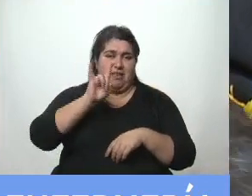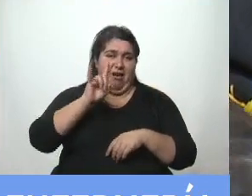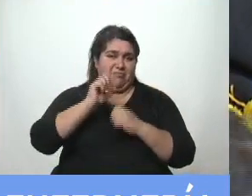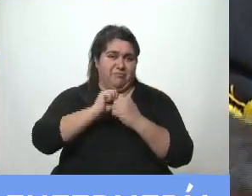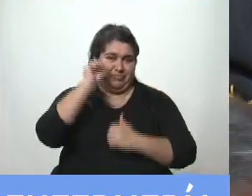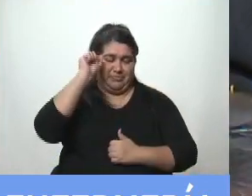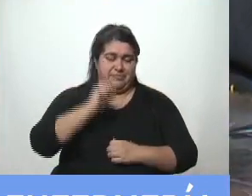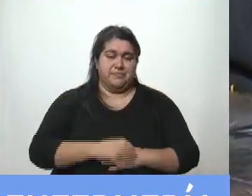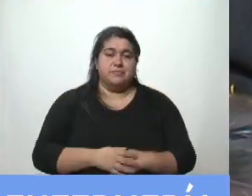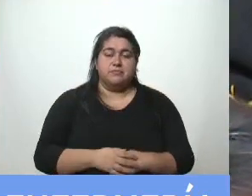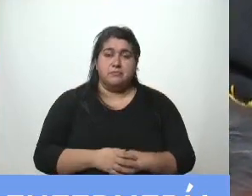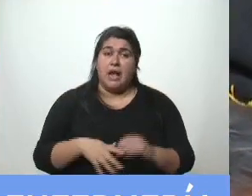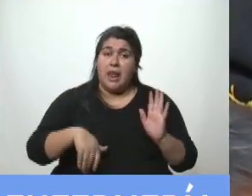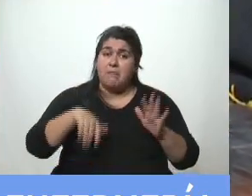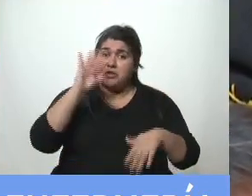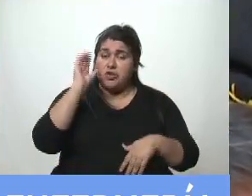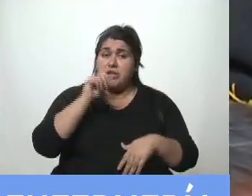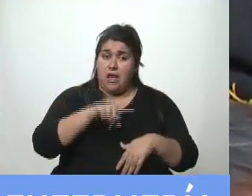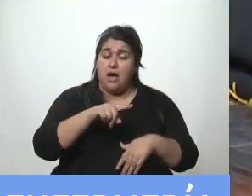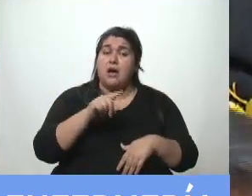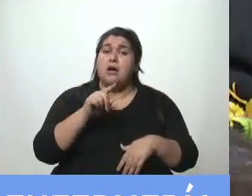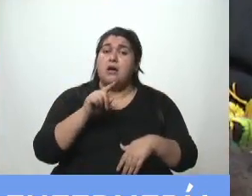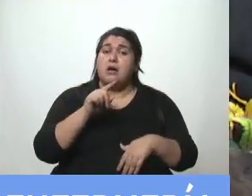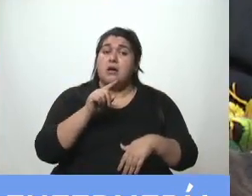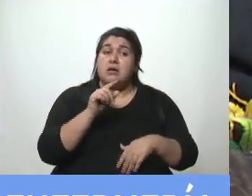la verdad que muchos de esos enfermeros y enfermeras